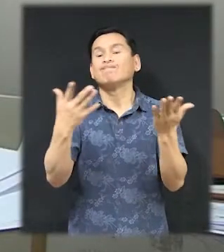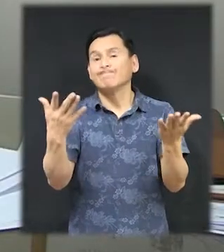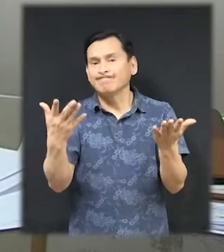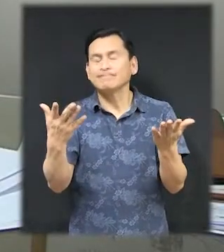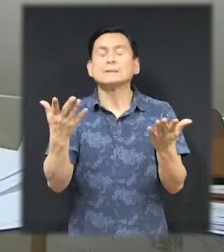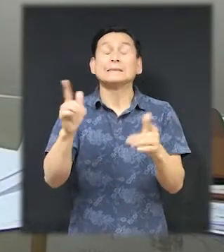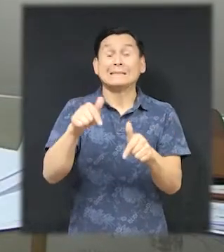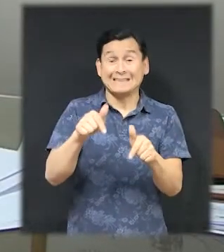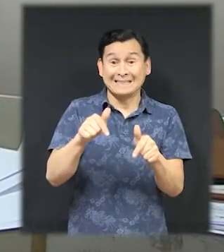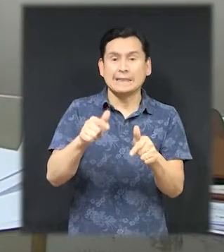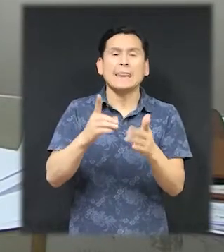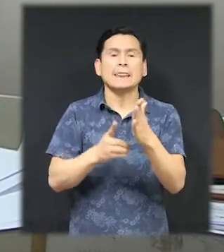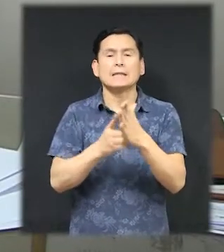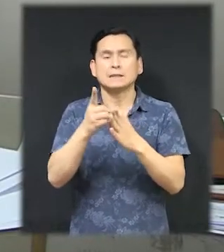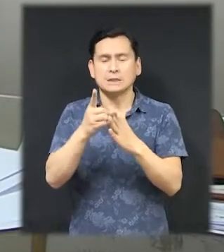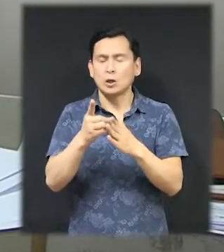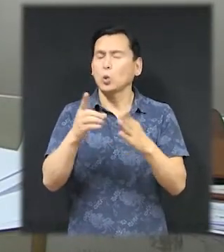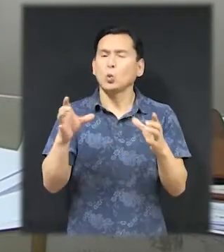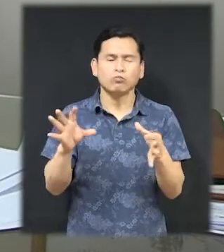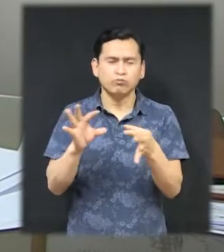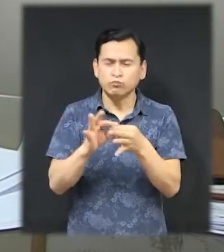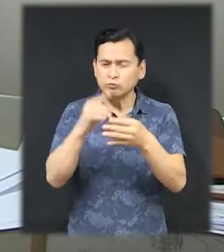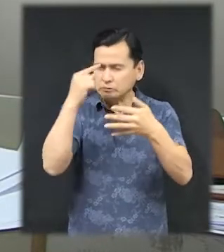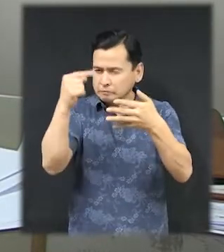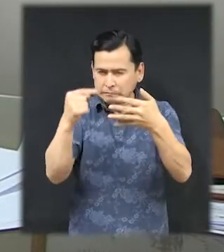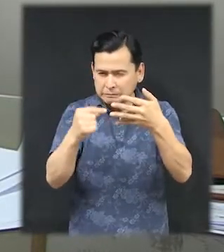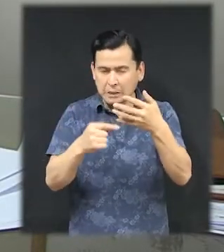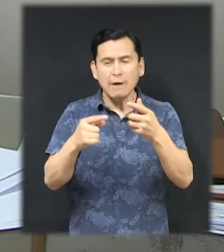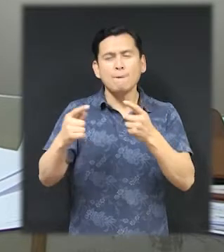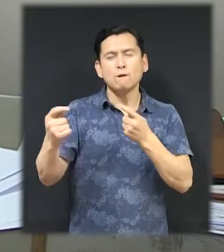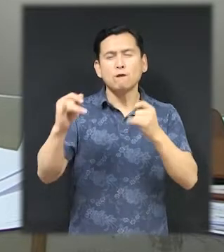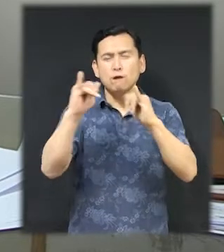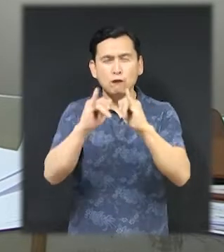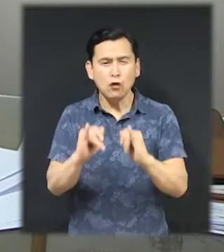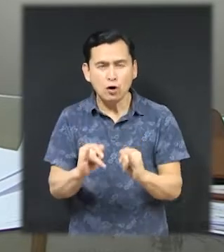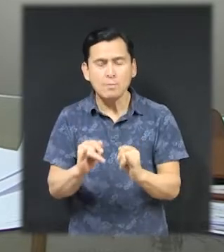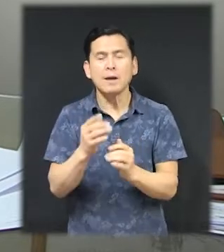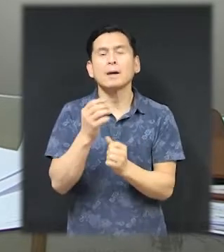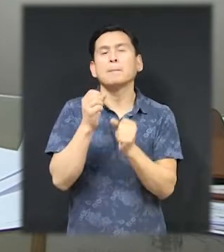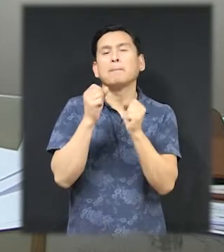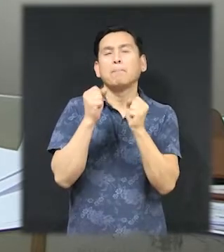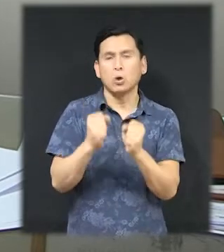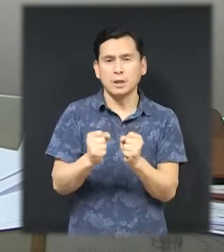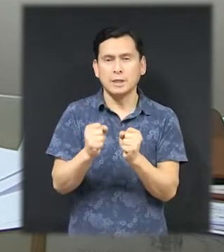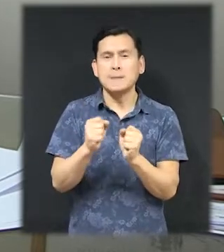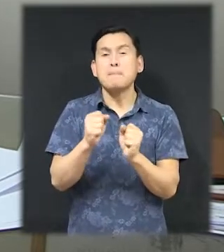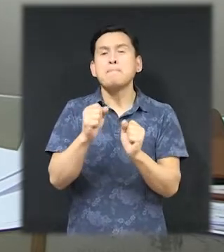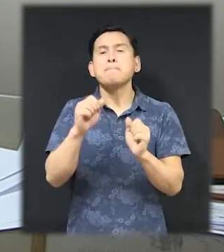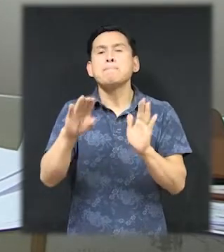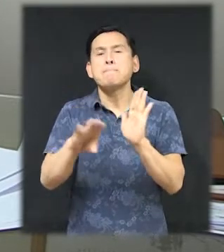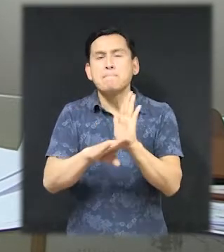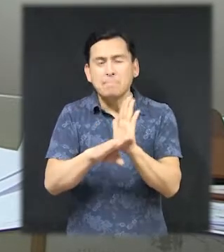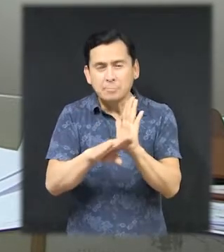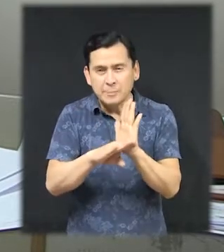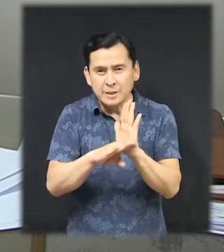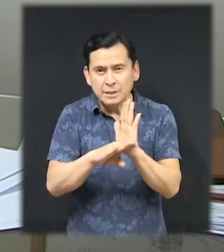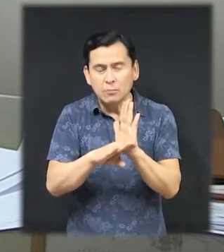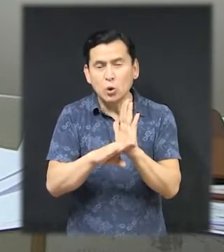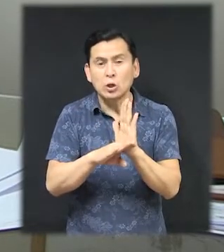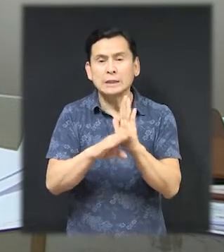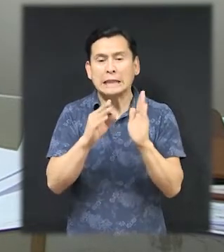es lo que nos ha llevado a desarrollar un conjunto de iniciativas, estrategias para poder mitigar